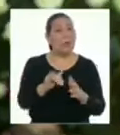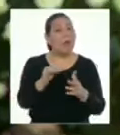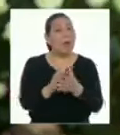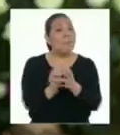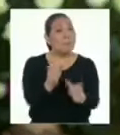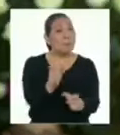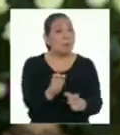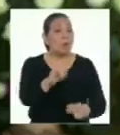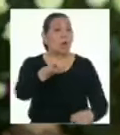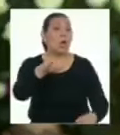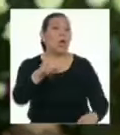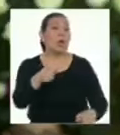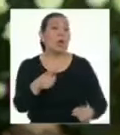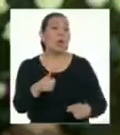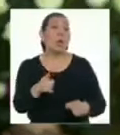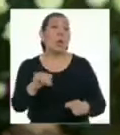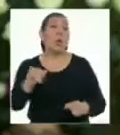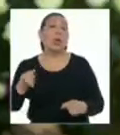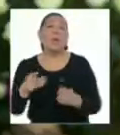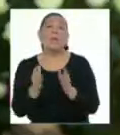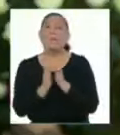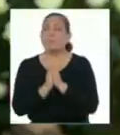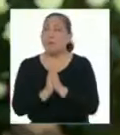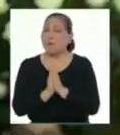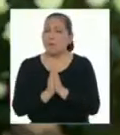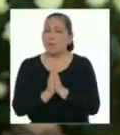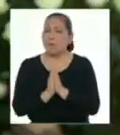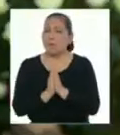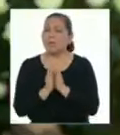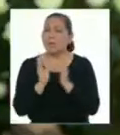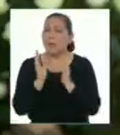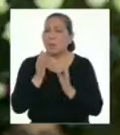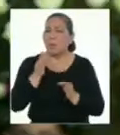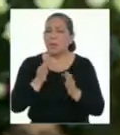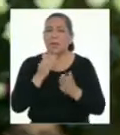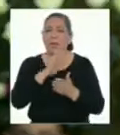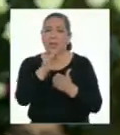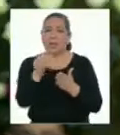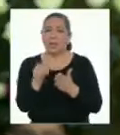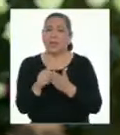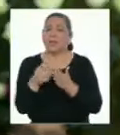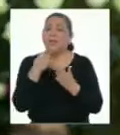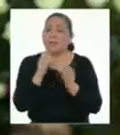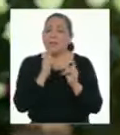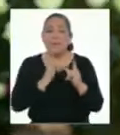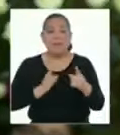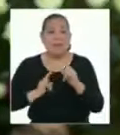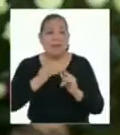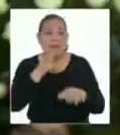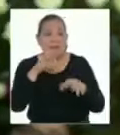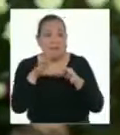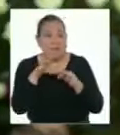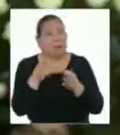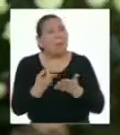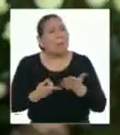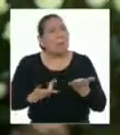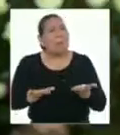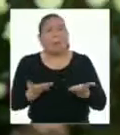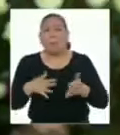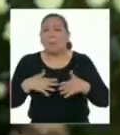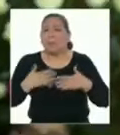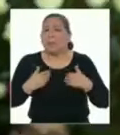Jerusalén, hombres de Judá, por favor, sean jueces entre mí y mi viña. ¿Qué más